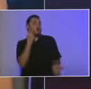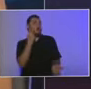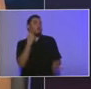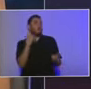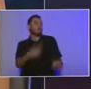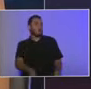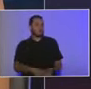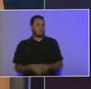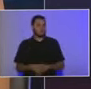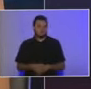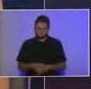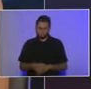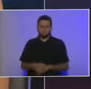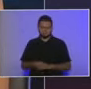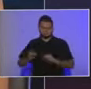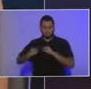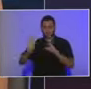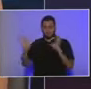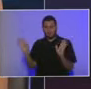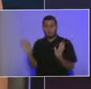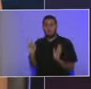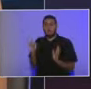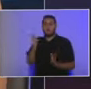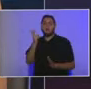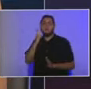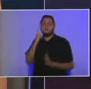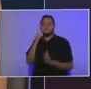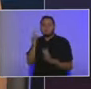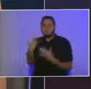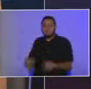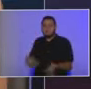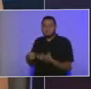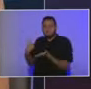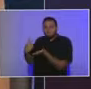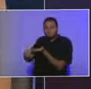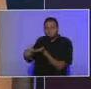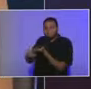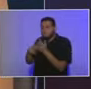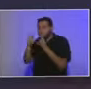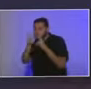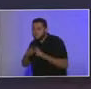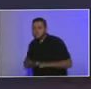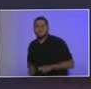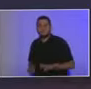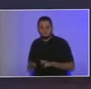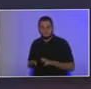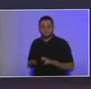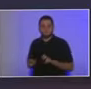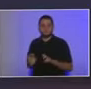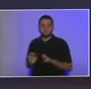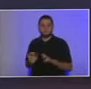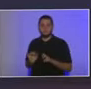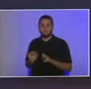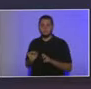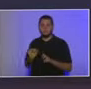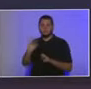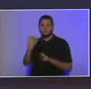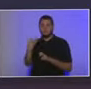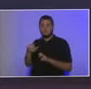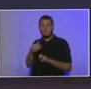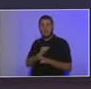¿verdad? Para ese estatuto. Y por otro lado, ¿podría traer un cargo adicional al alcalde?